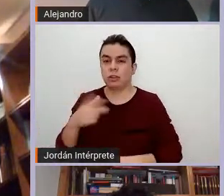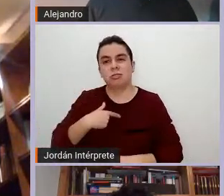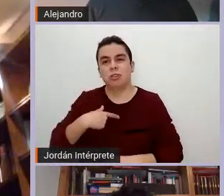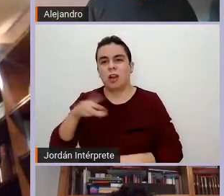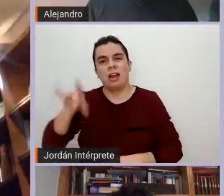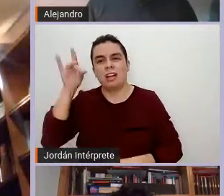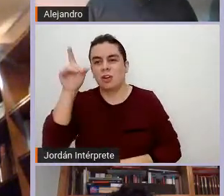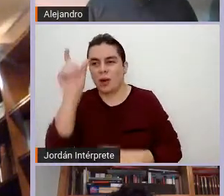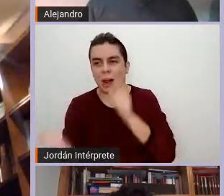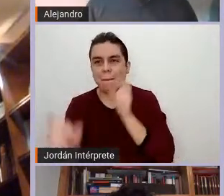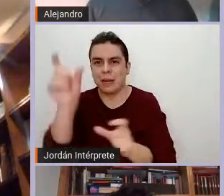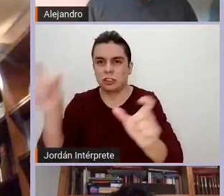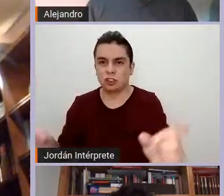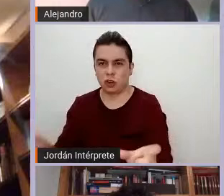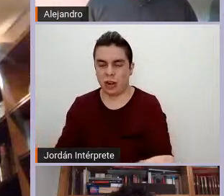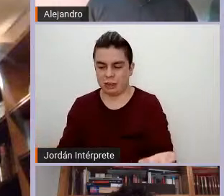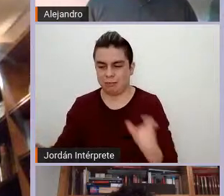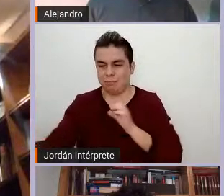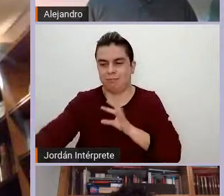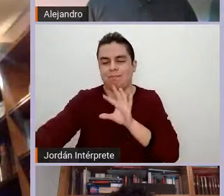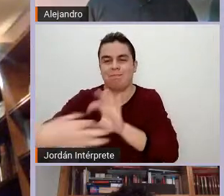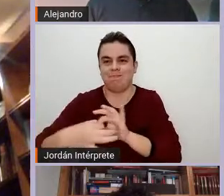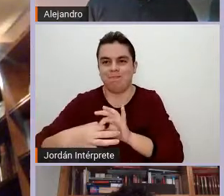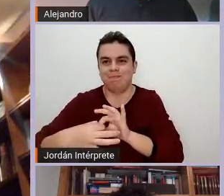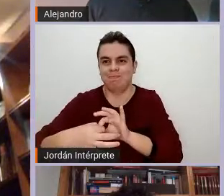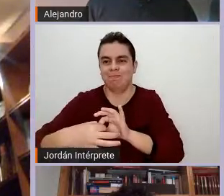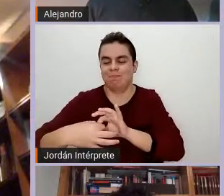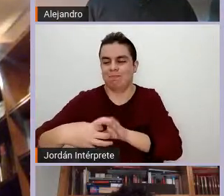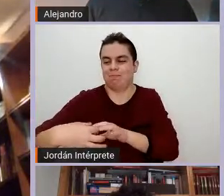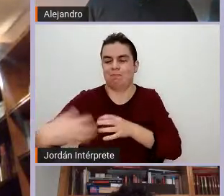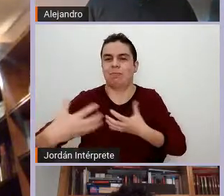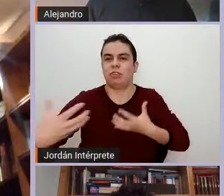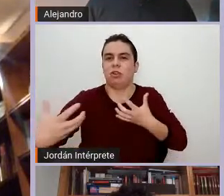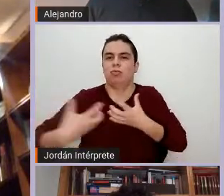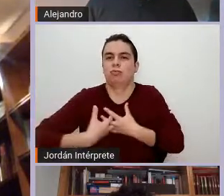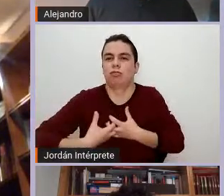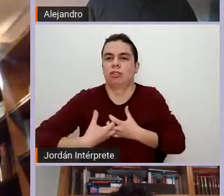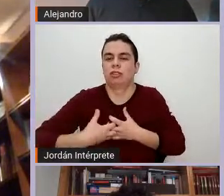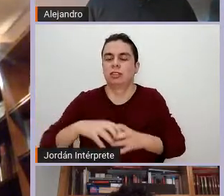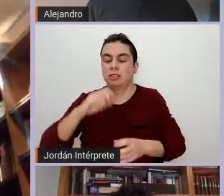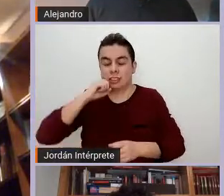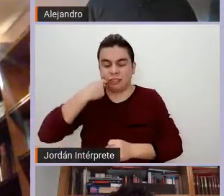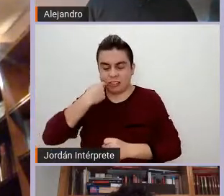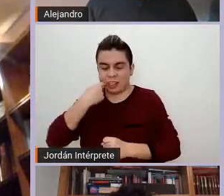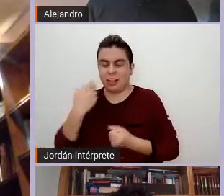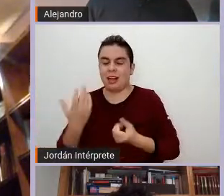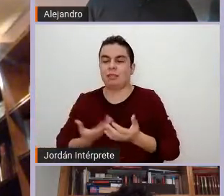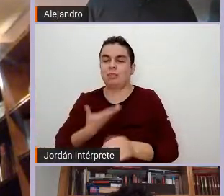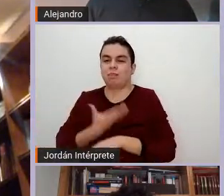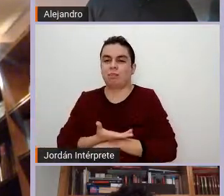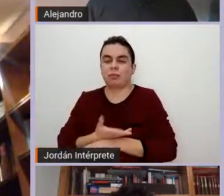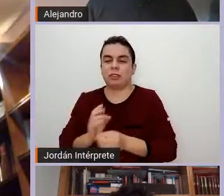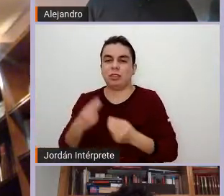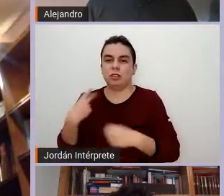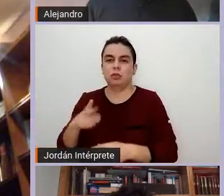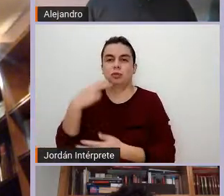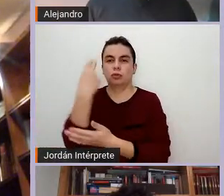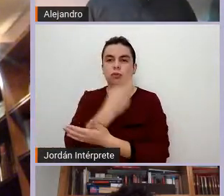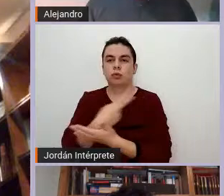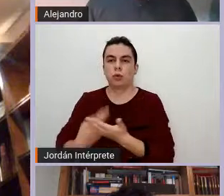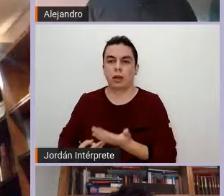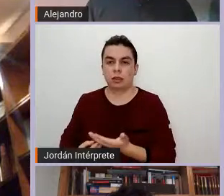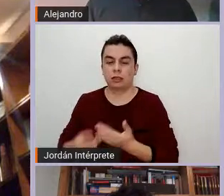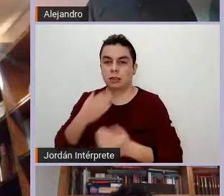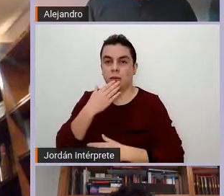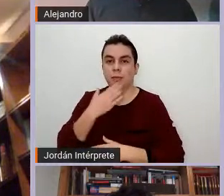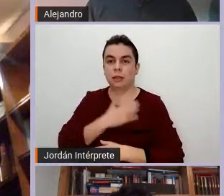con la gente, también era parte de esa expresión artística. Así que, sin más, yo quiero también